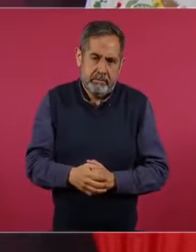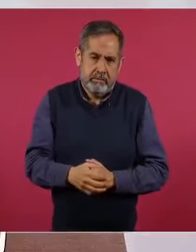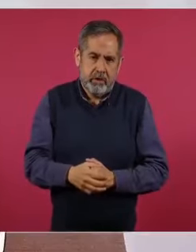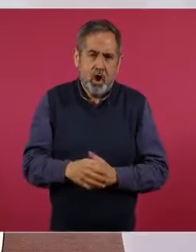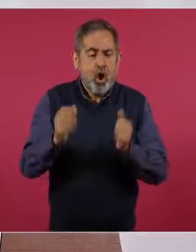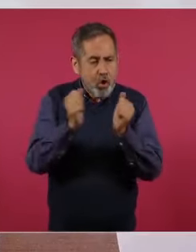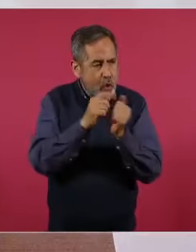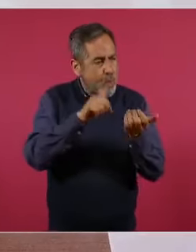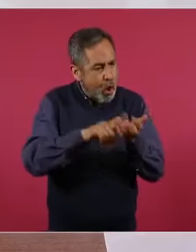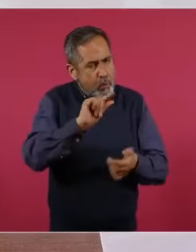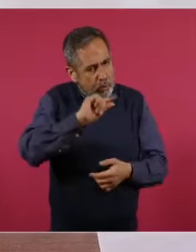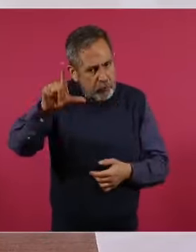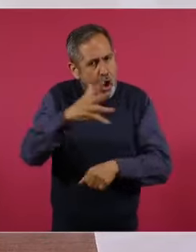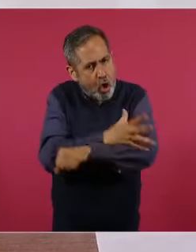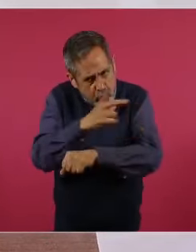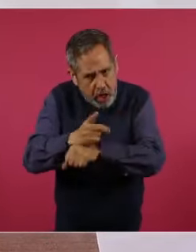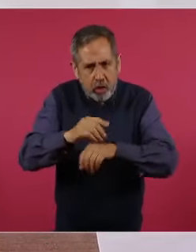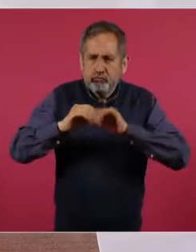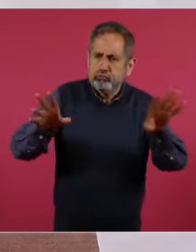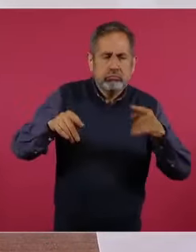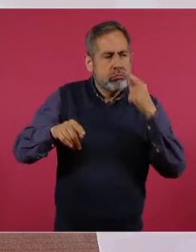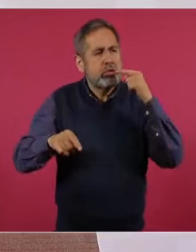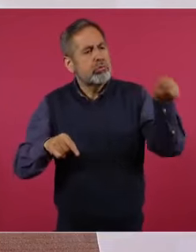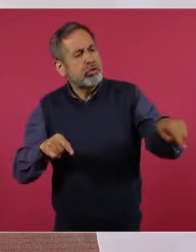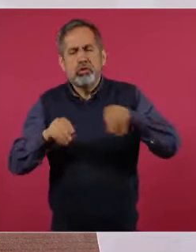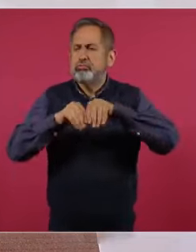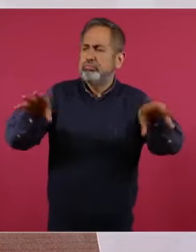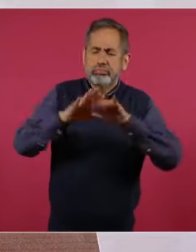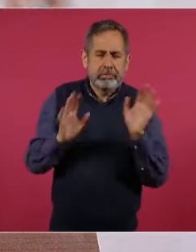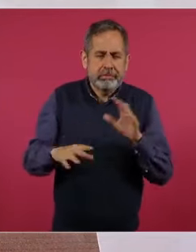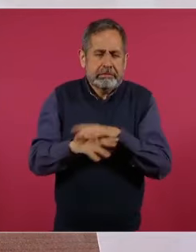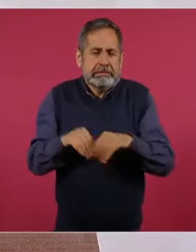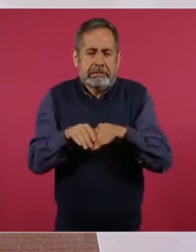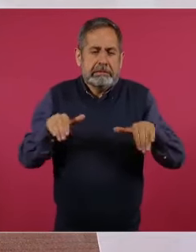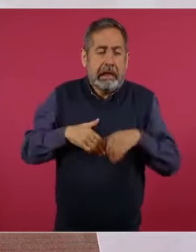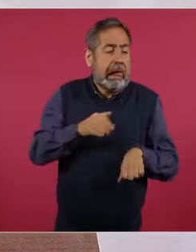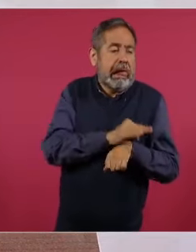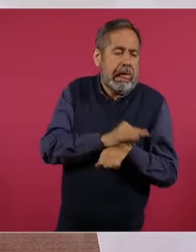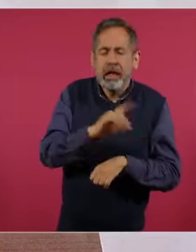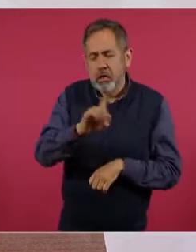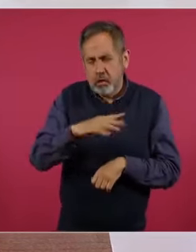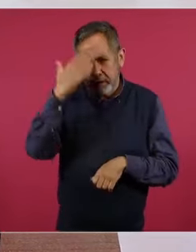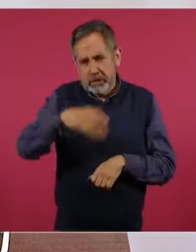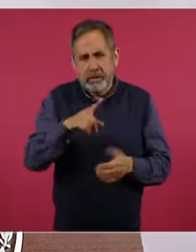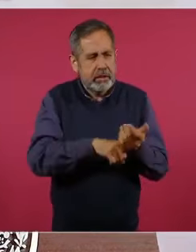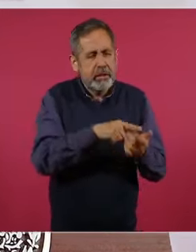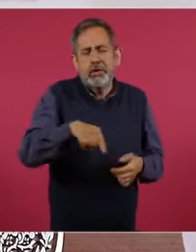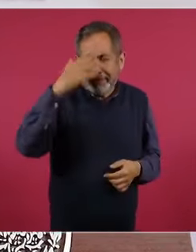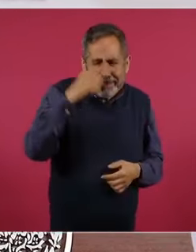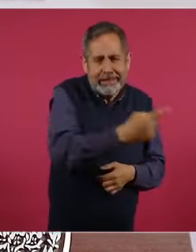con profesionalismo, con objetividad, que ya sabemos que no nos